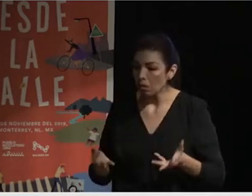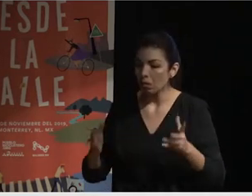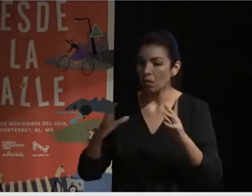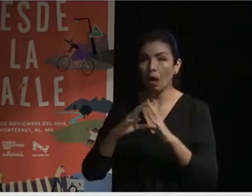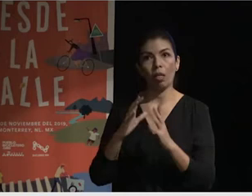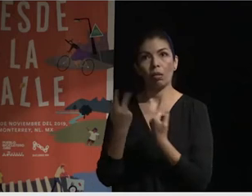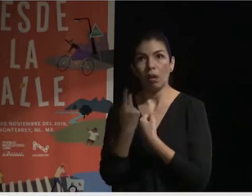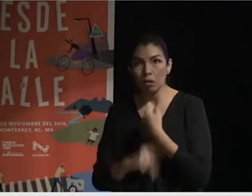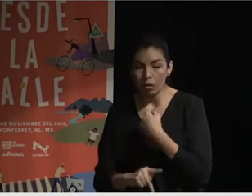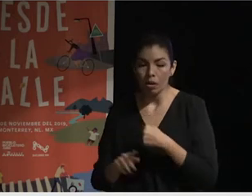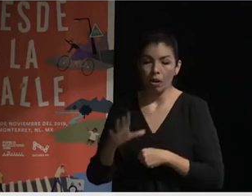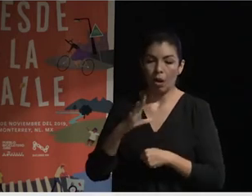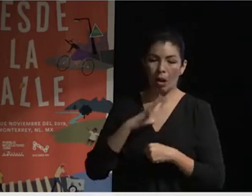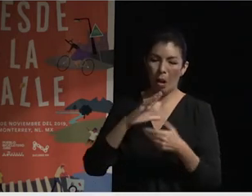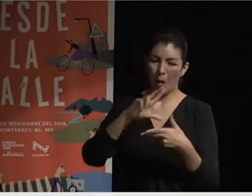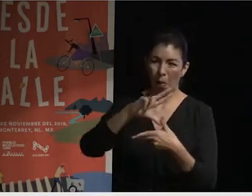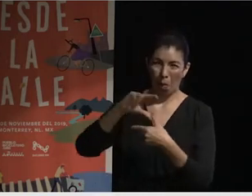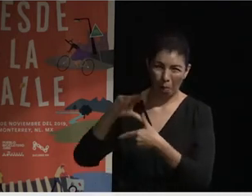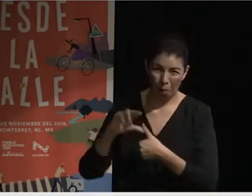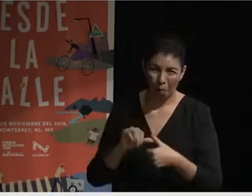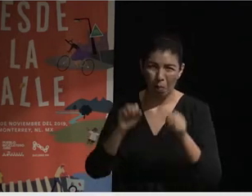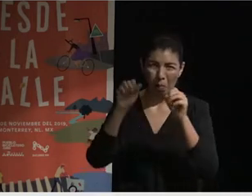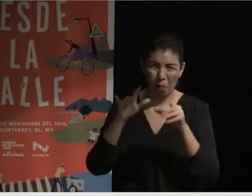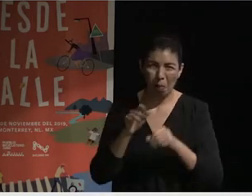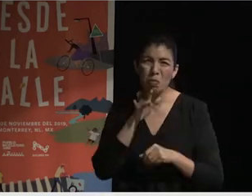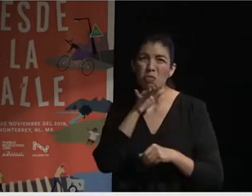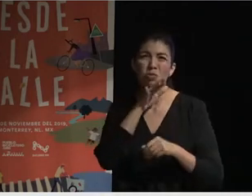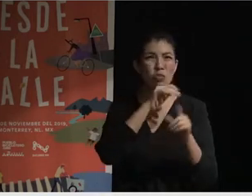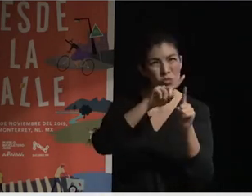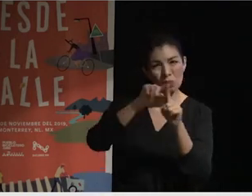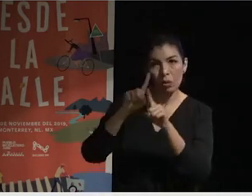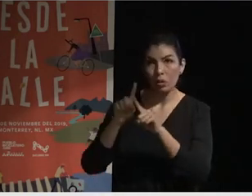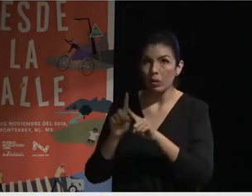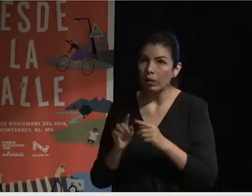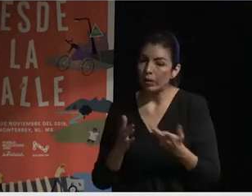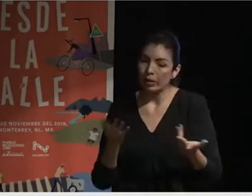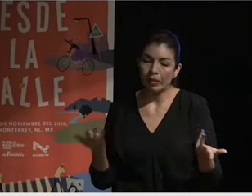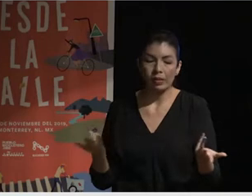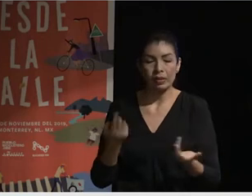que ver con el futuro de las ciudades en una sociedad capitalista y cómo salir de ella, ¿no?